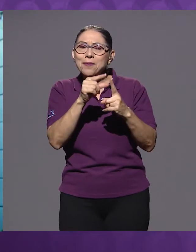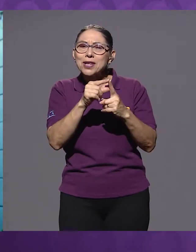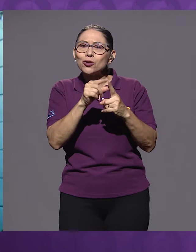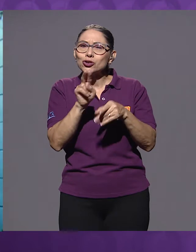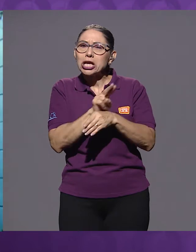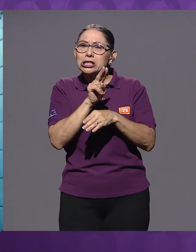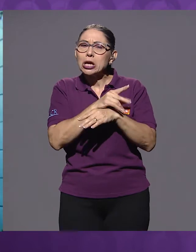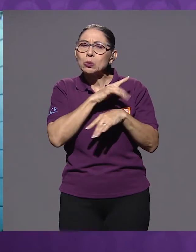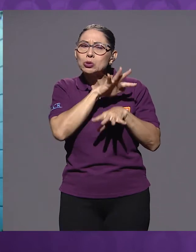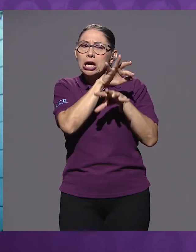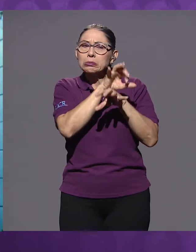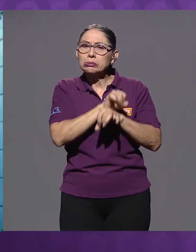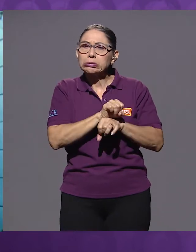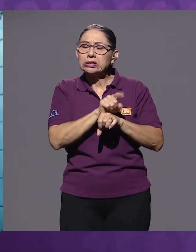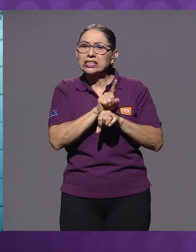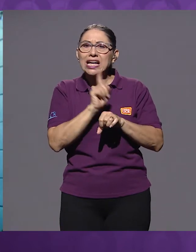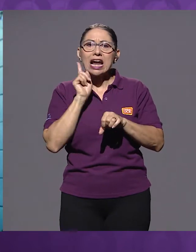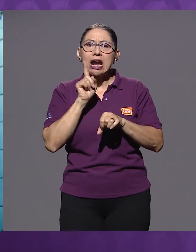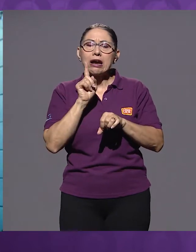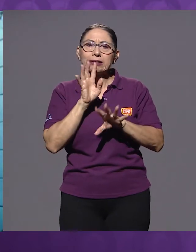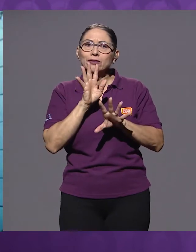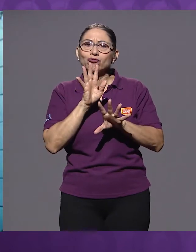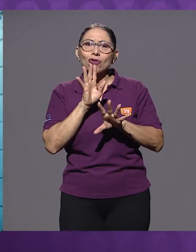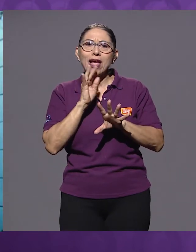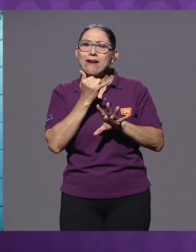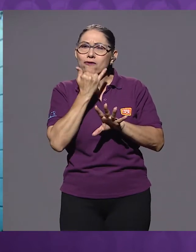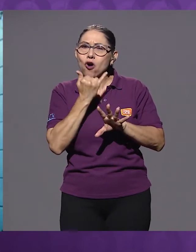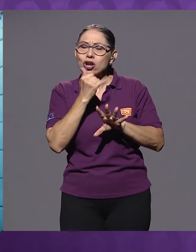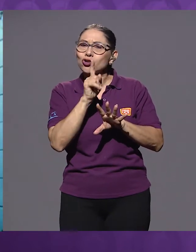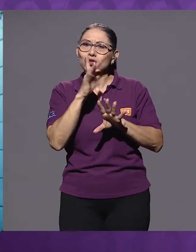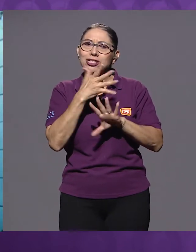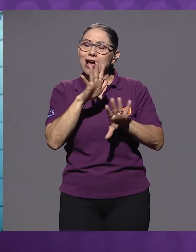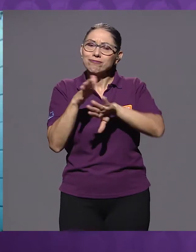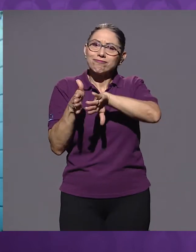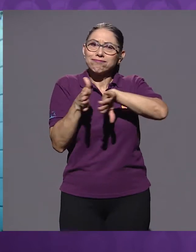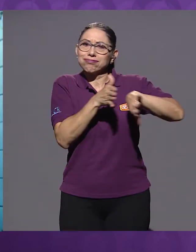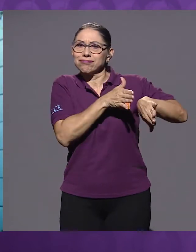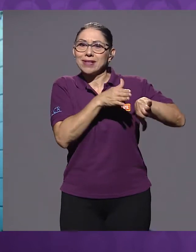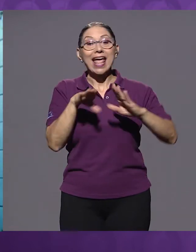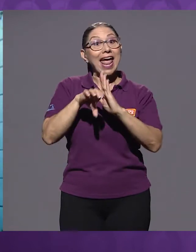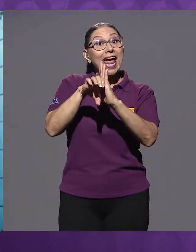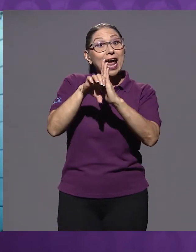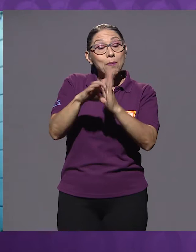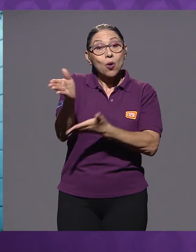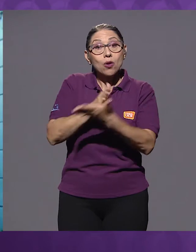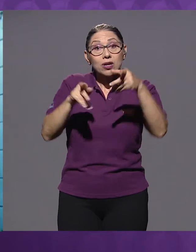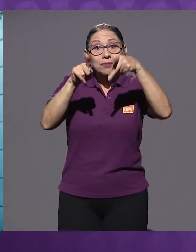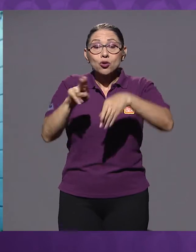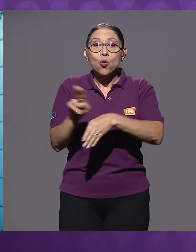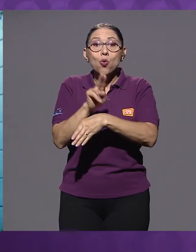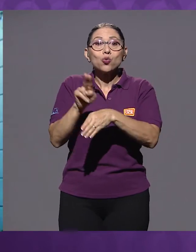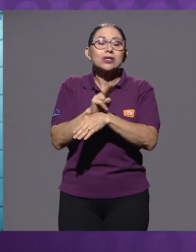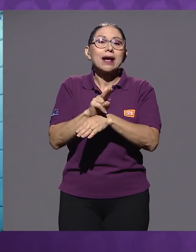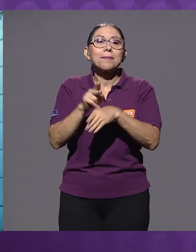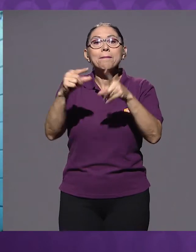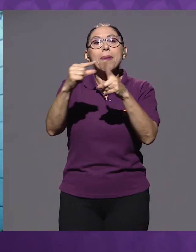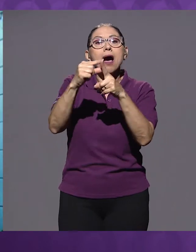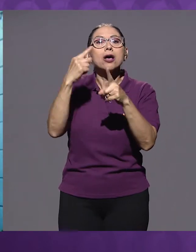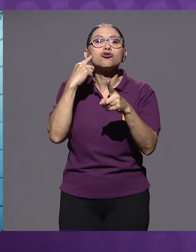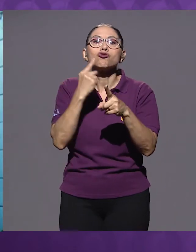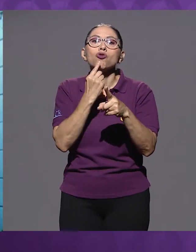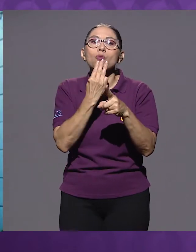términos erróneos que todavía hoy en día se manejan y se ven, por ejemplo, como es el término de